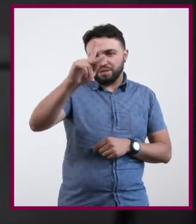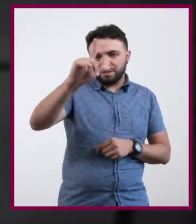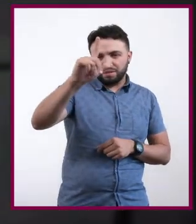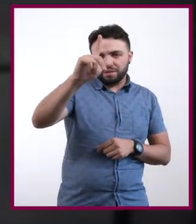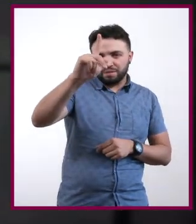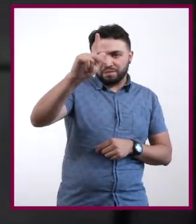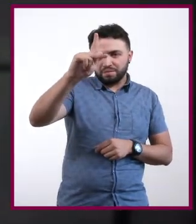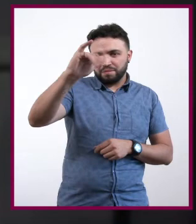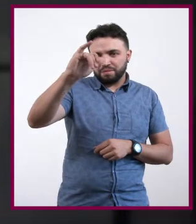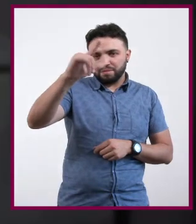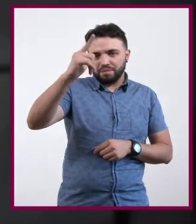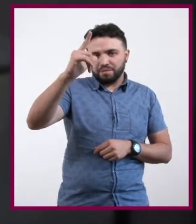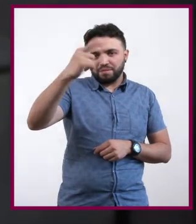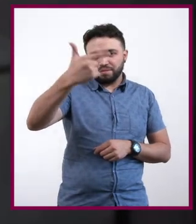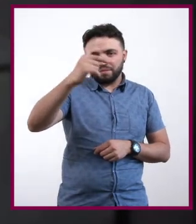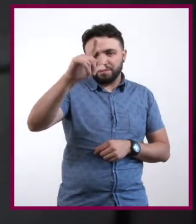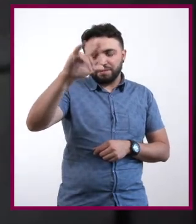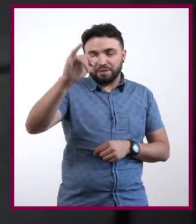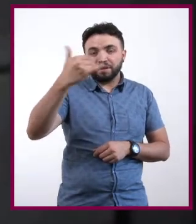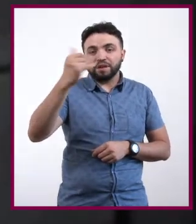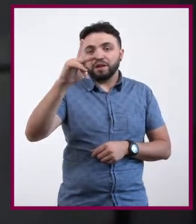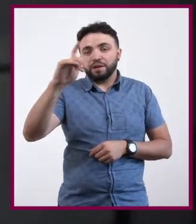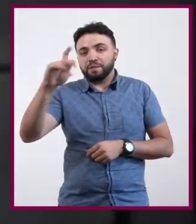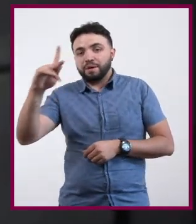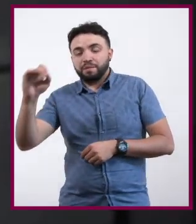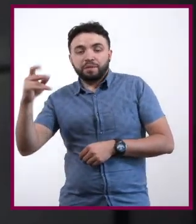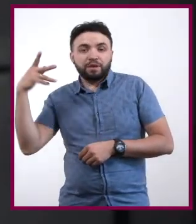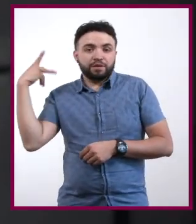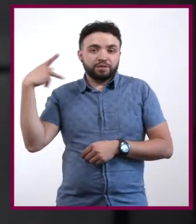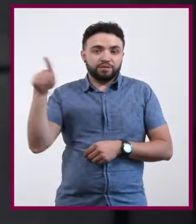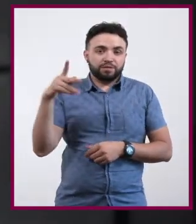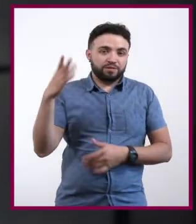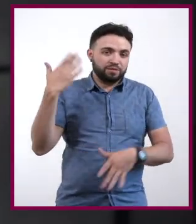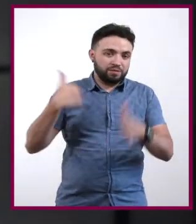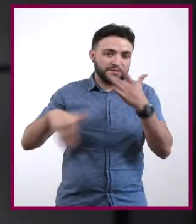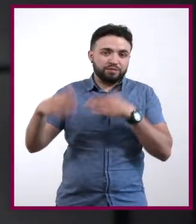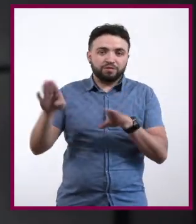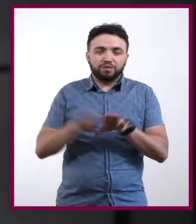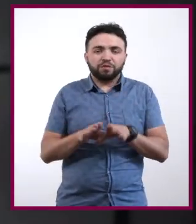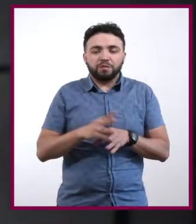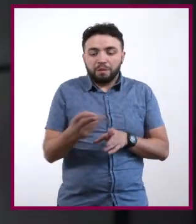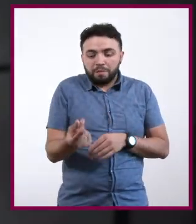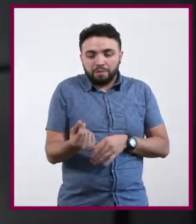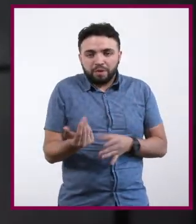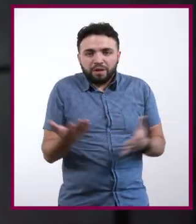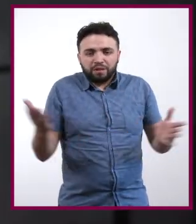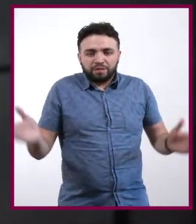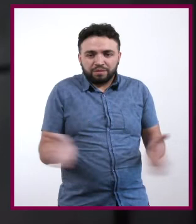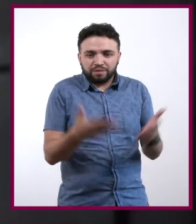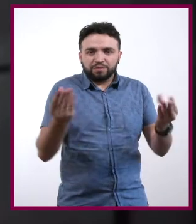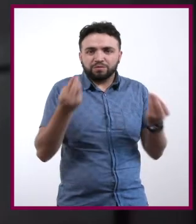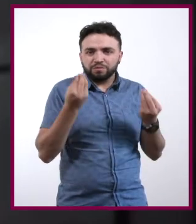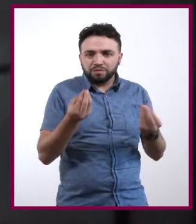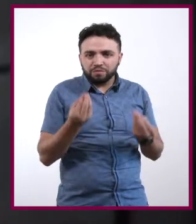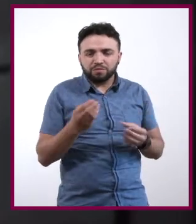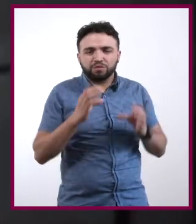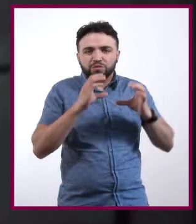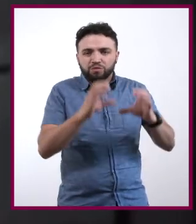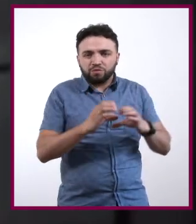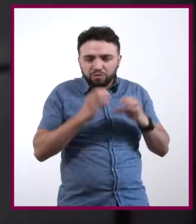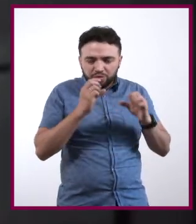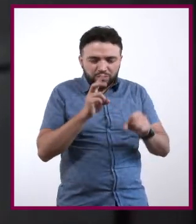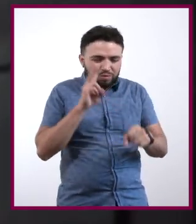eran perros que los mimaban muchísimo, que los cuidaban,